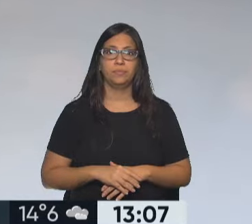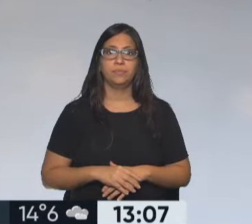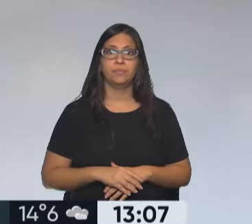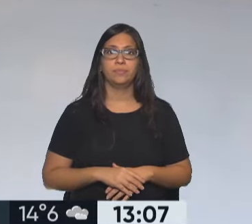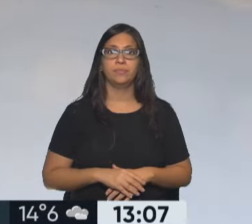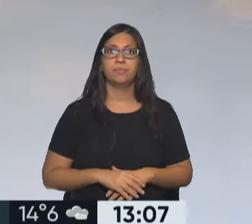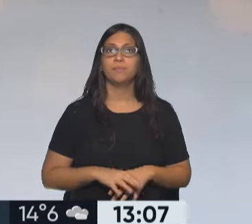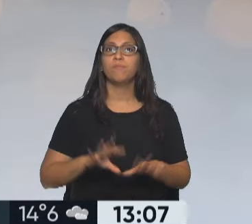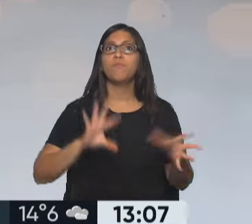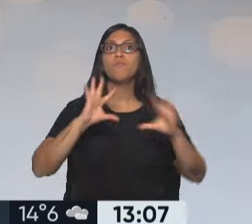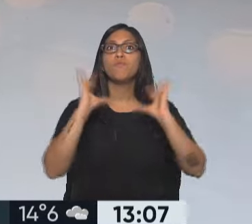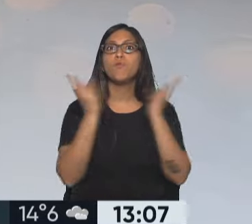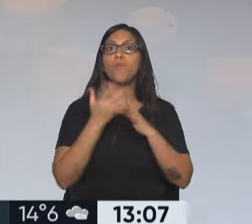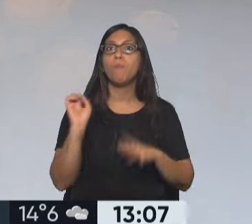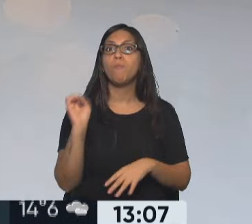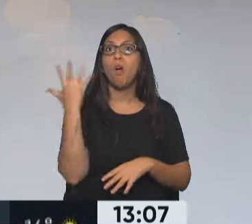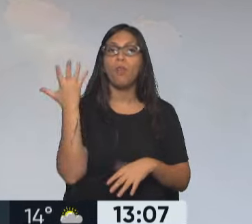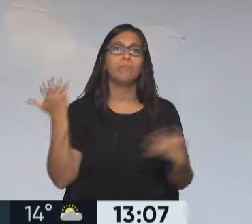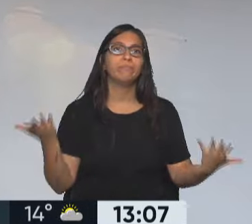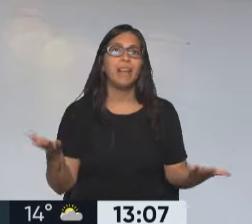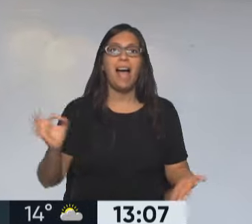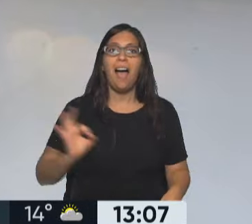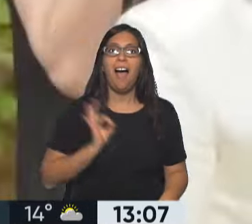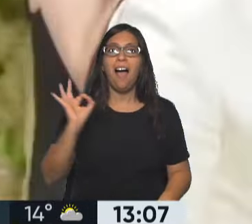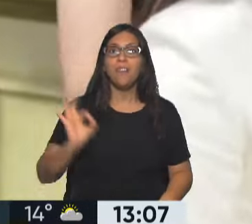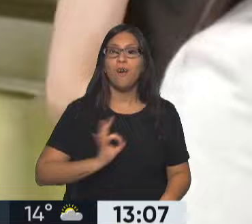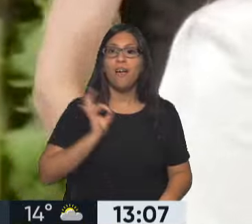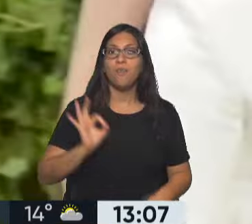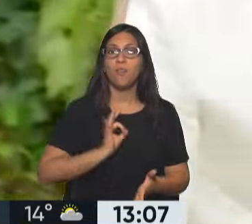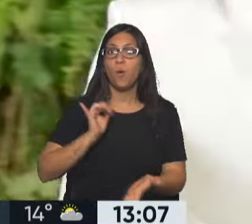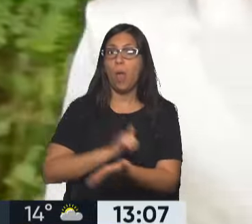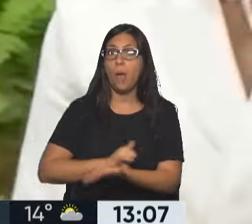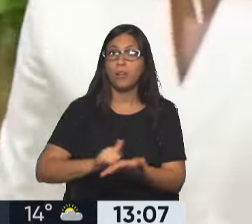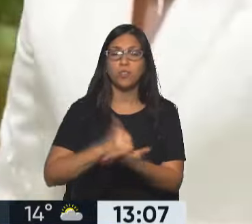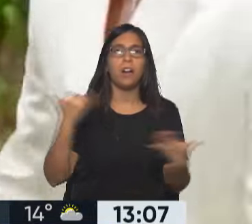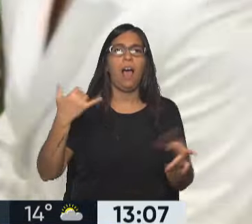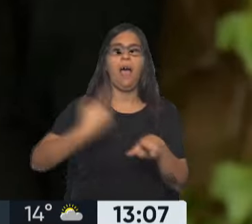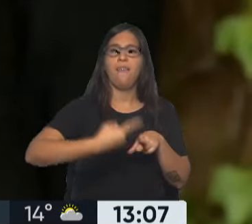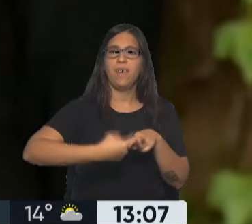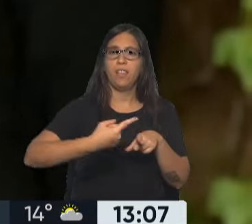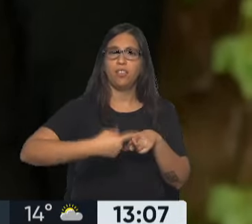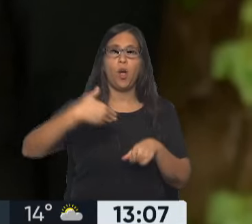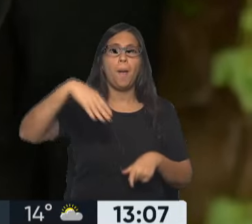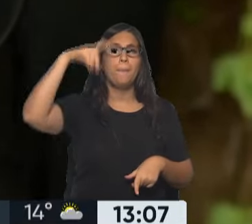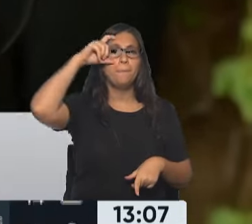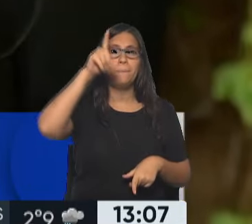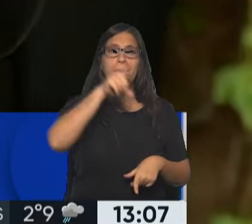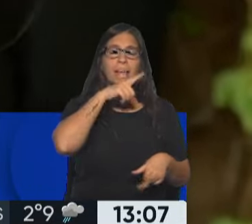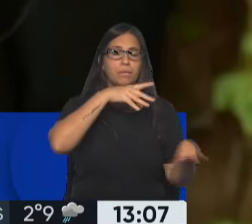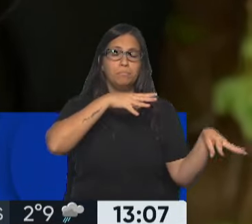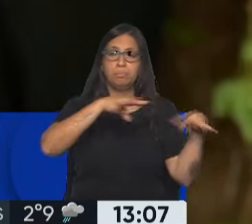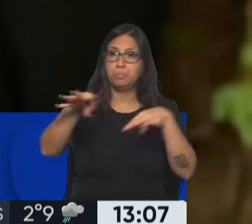Nos metemos en el mundo de la moda porque, bueno, año tras año, en Nueva York, la gala del Met concita toda la atención. ¿Por